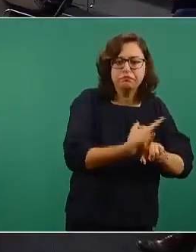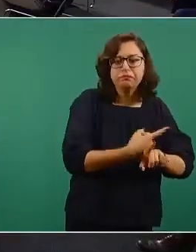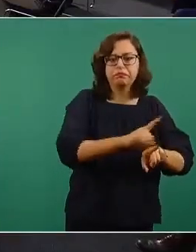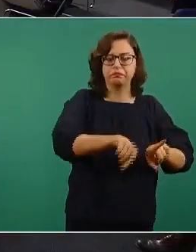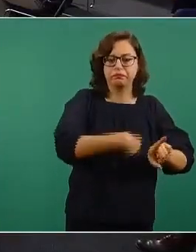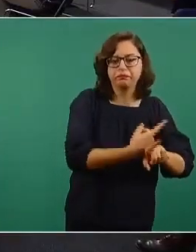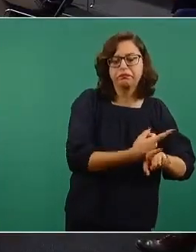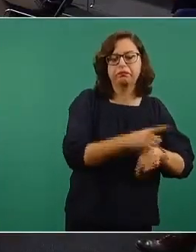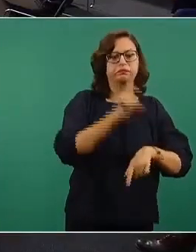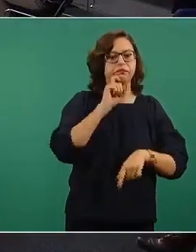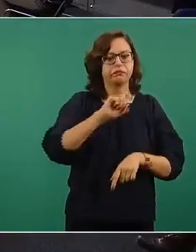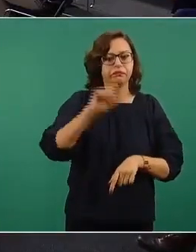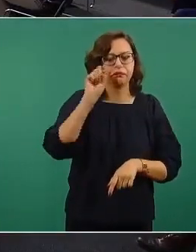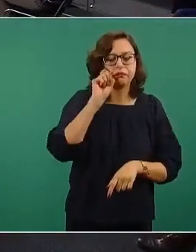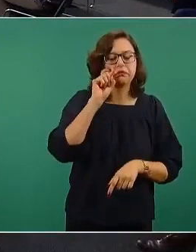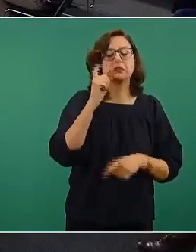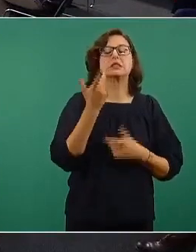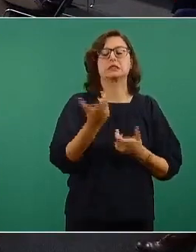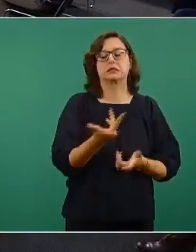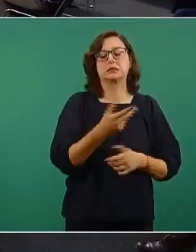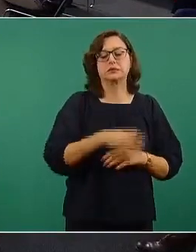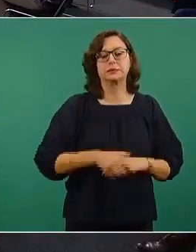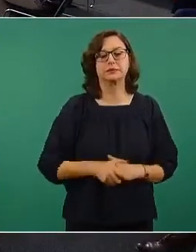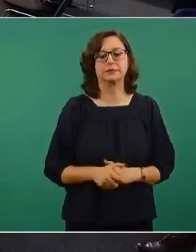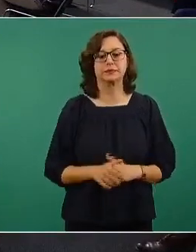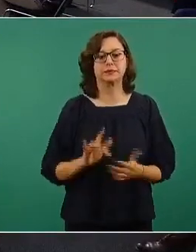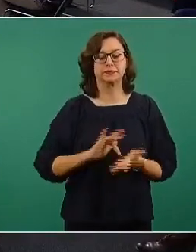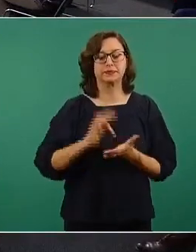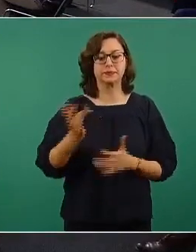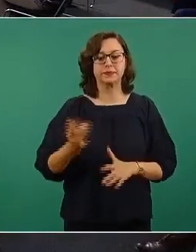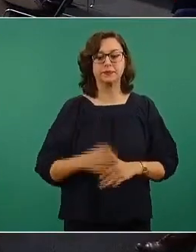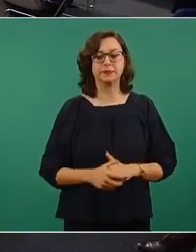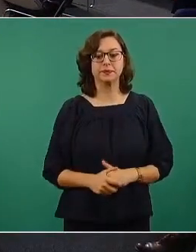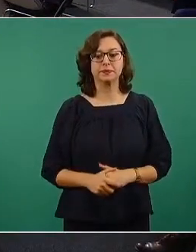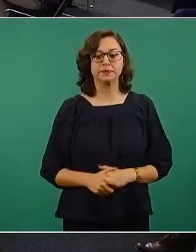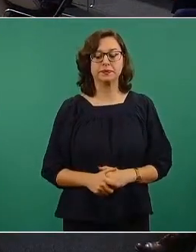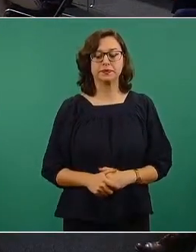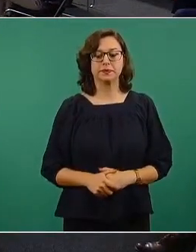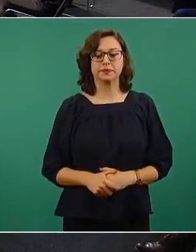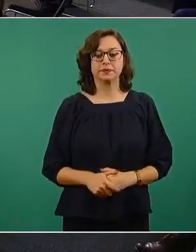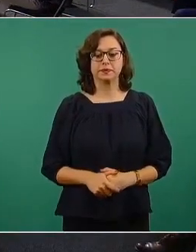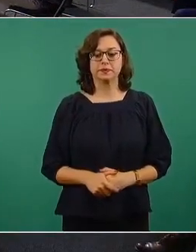la esclavitud sexual, para el tema de trata de personas. Gracias, presidente. Gracias.